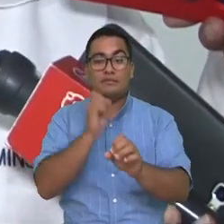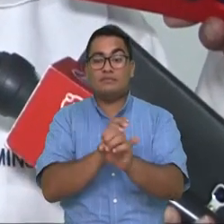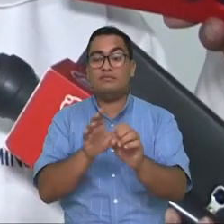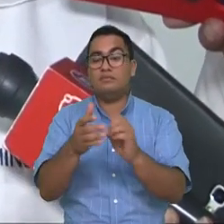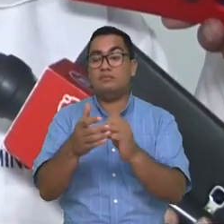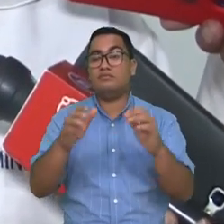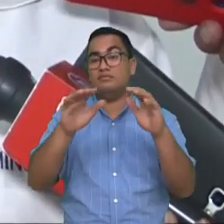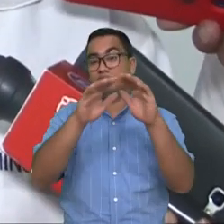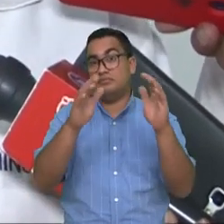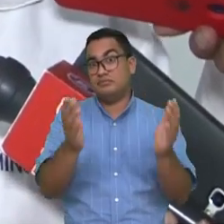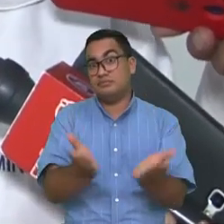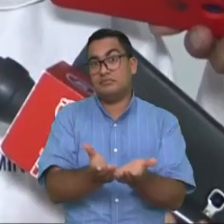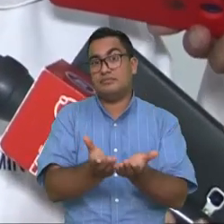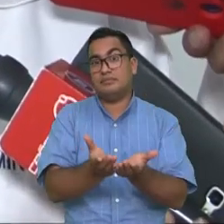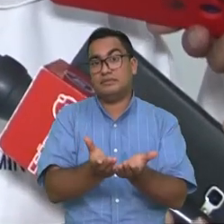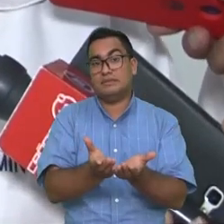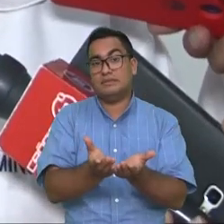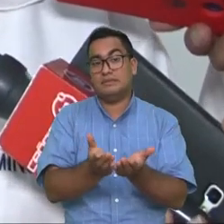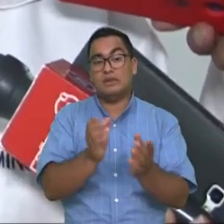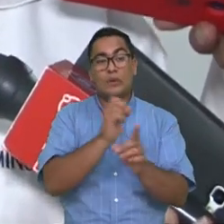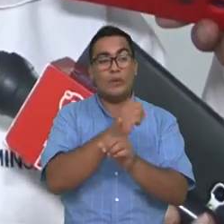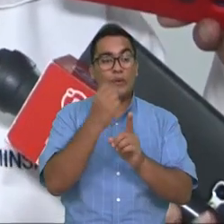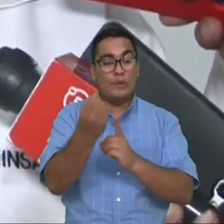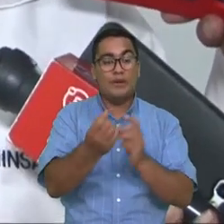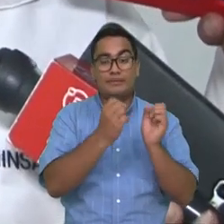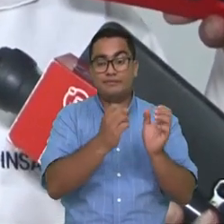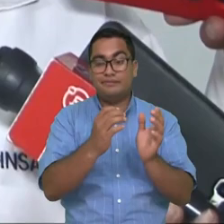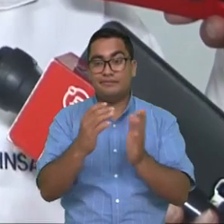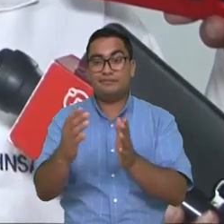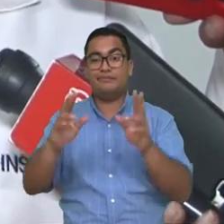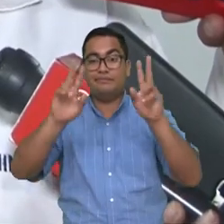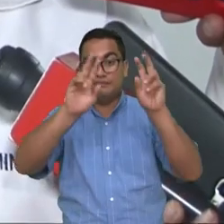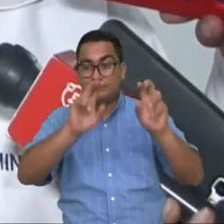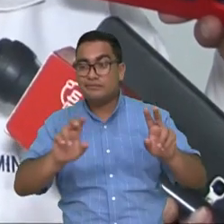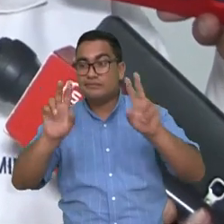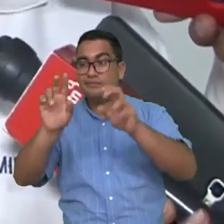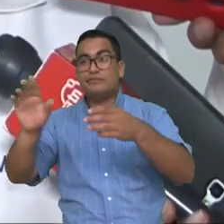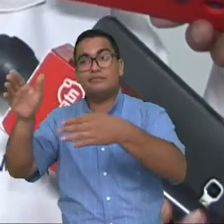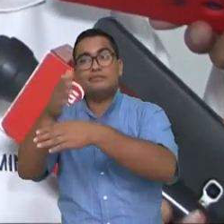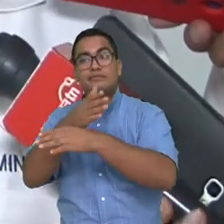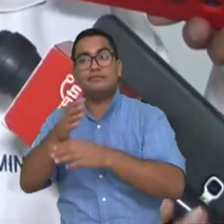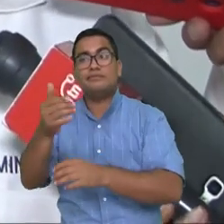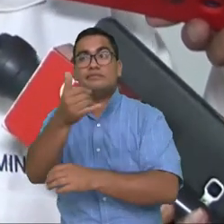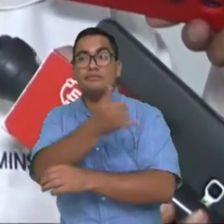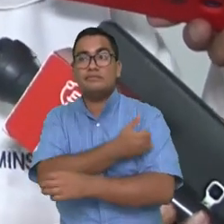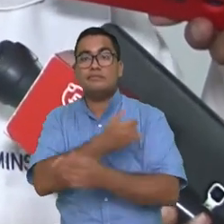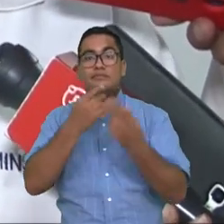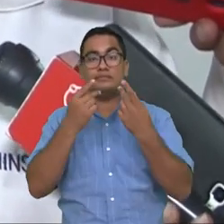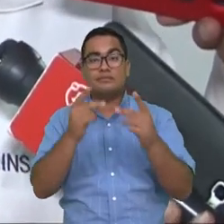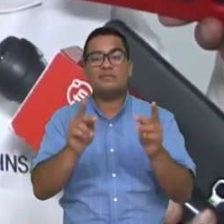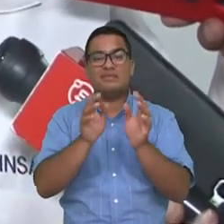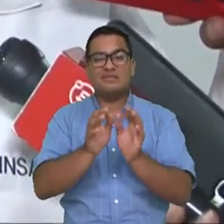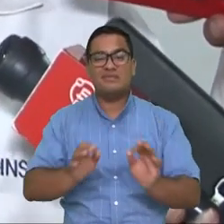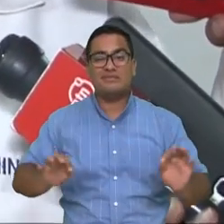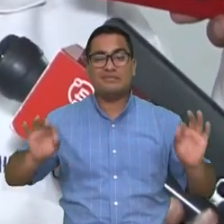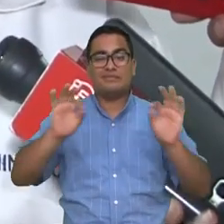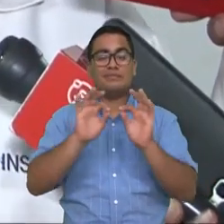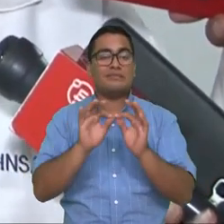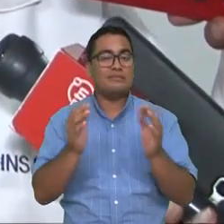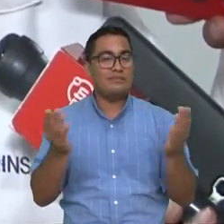Estamos revisando toda nuestra organización en las unidades de salud, pero también desde